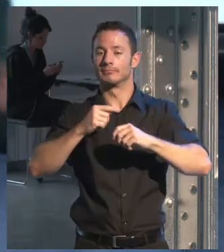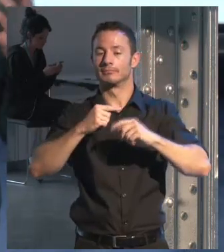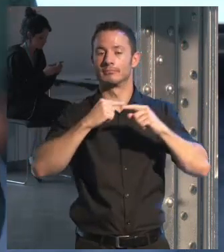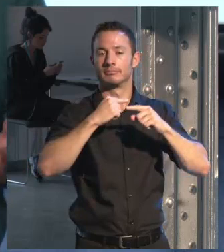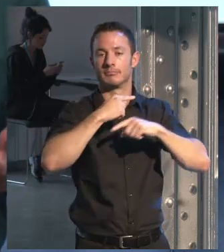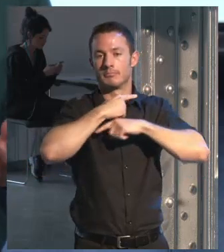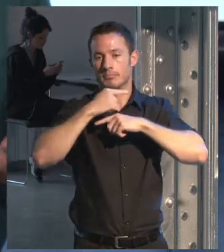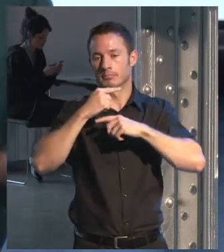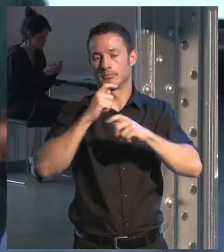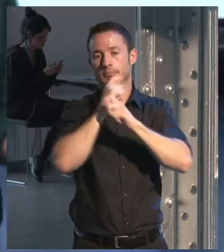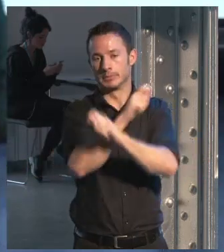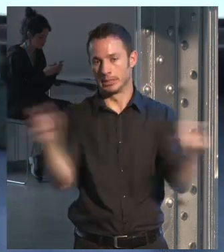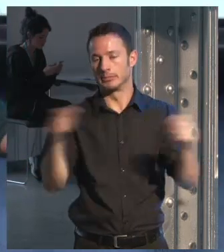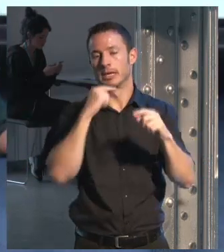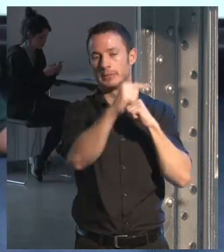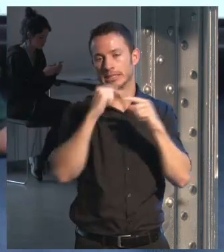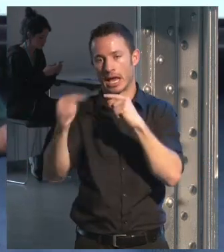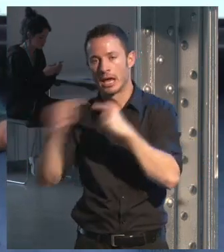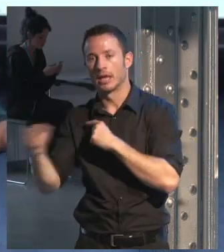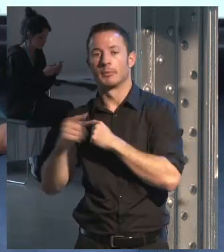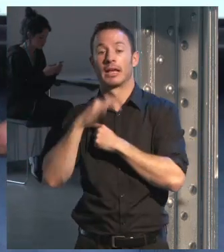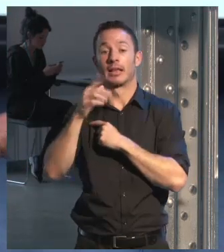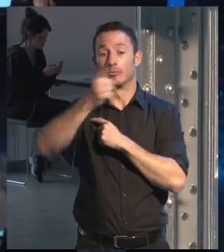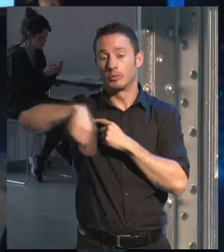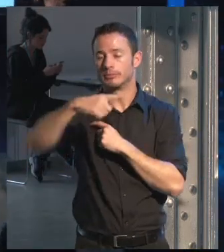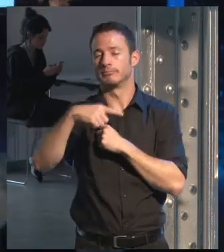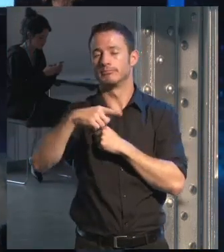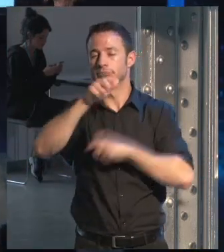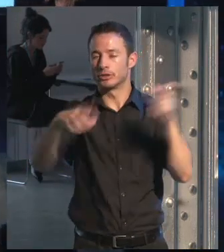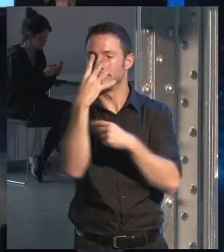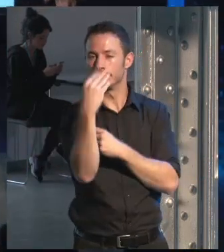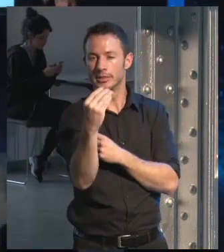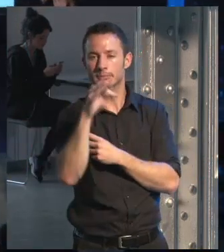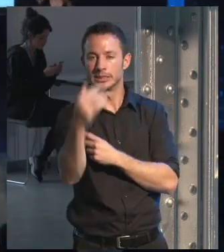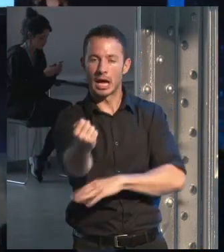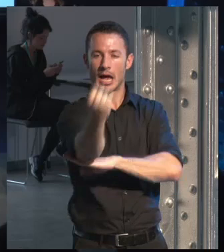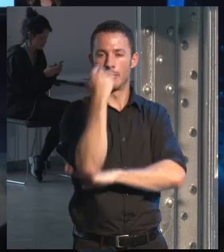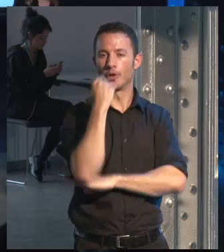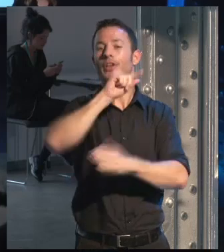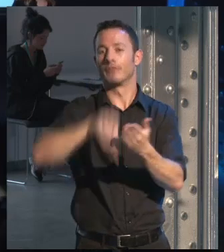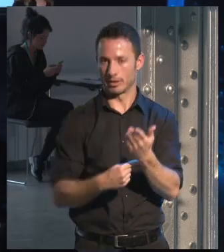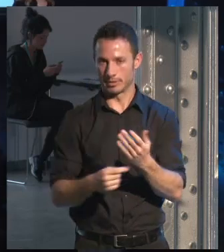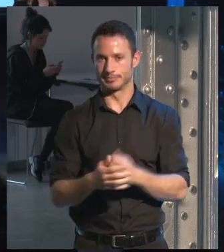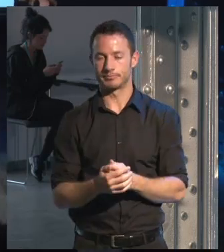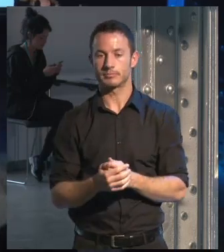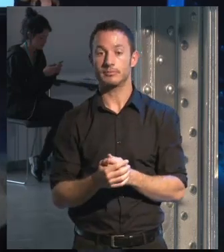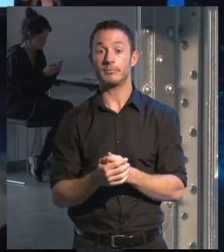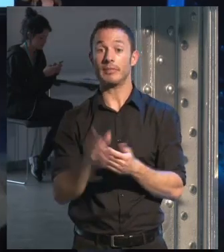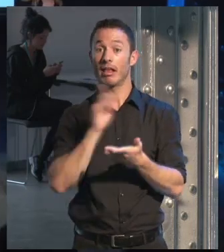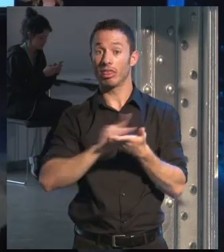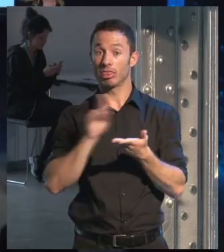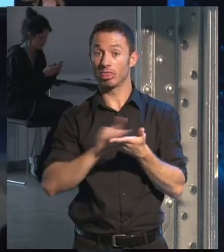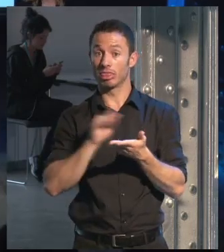la gente y que la gente lo entienda y firme y nos apoye. Sí. Eso es lo que hemos hecho básicamente. Nos hemos fijado en los datos para que os hagáis una